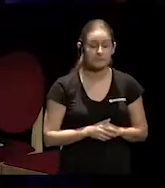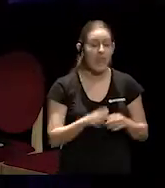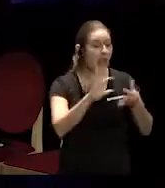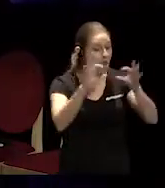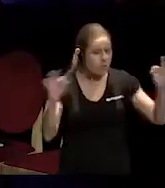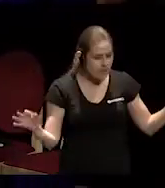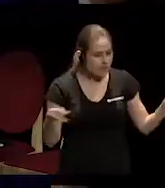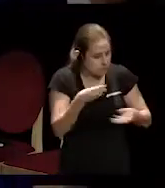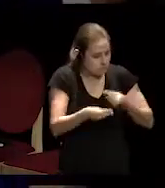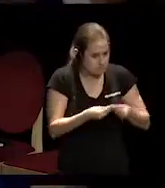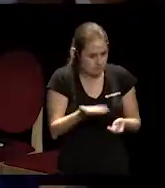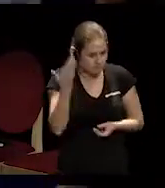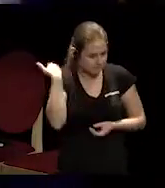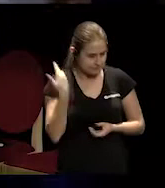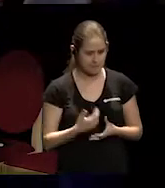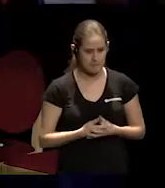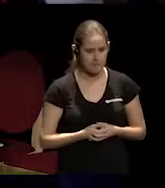sucedieron y pues